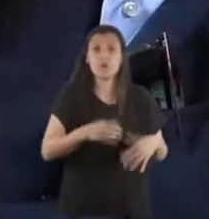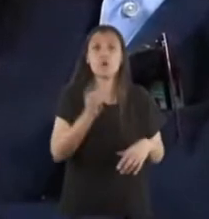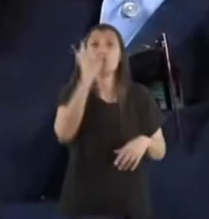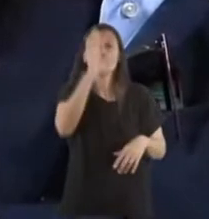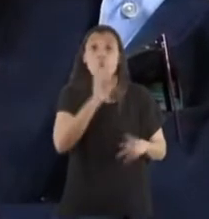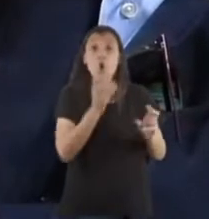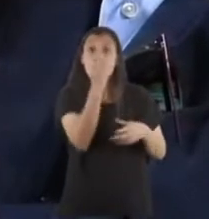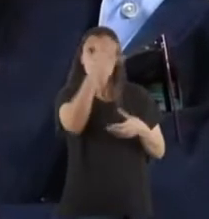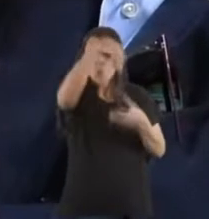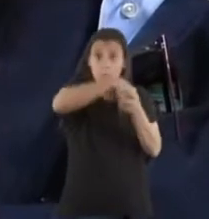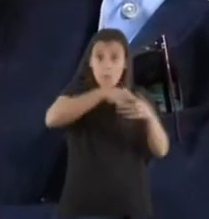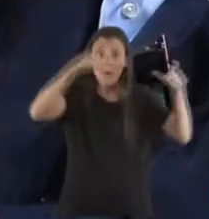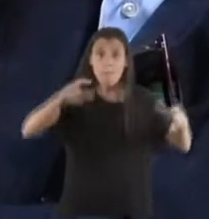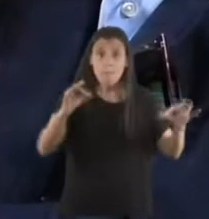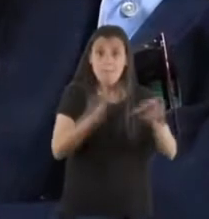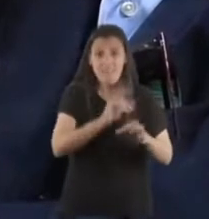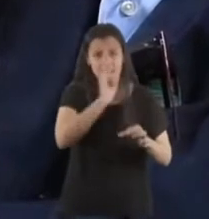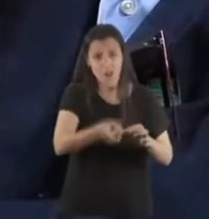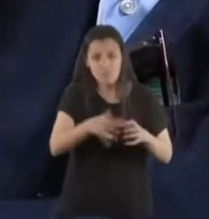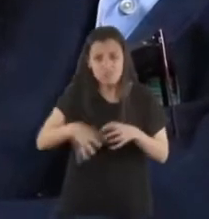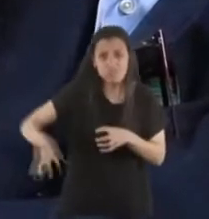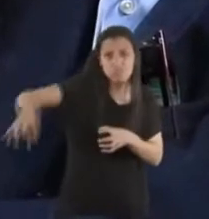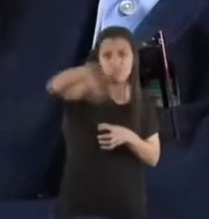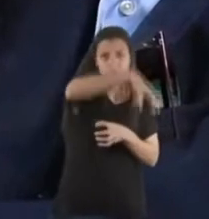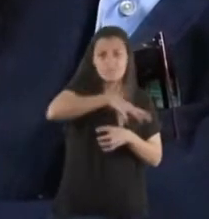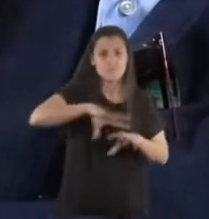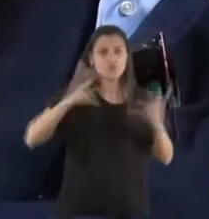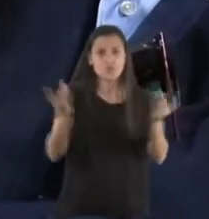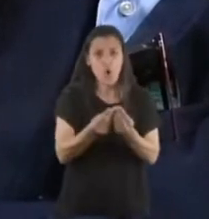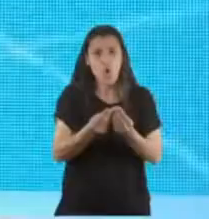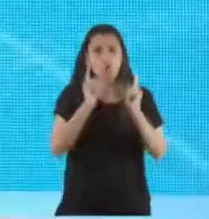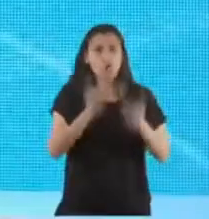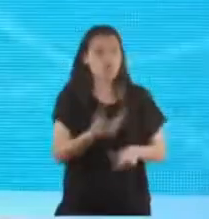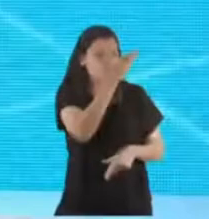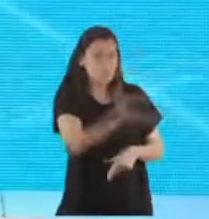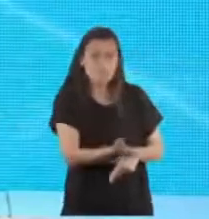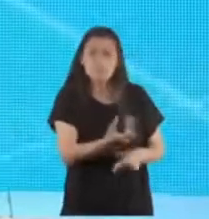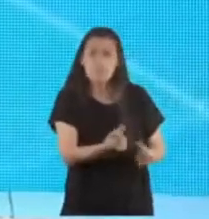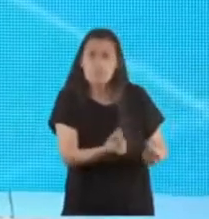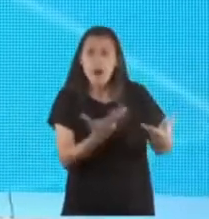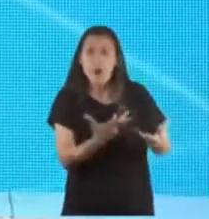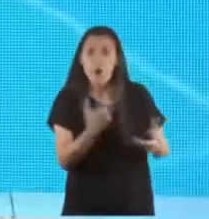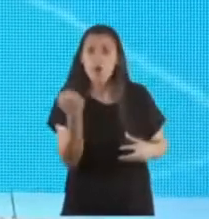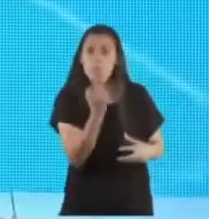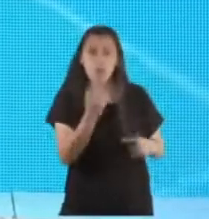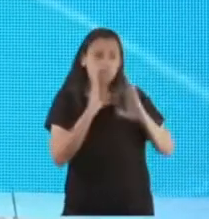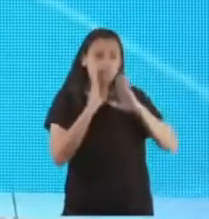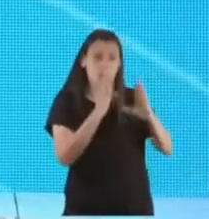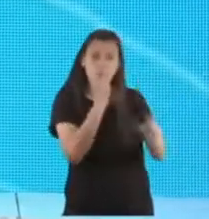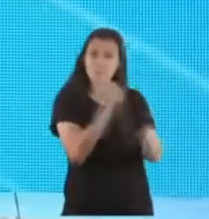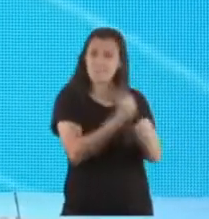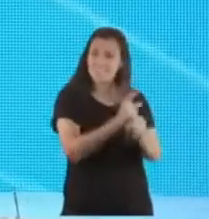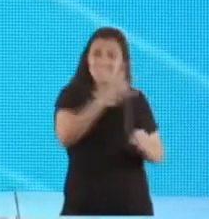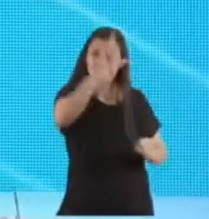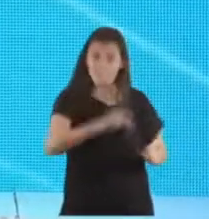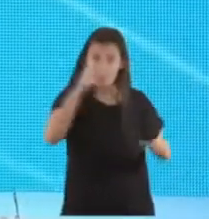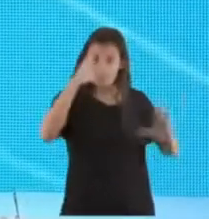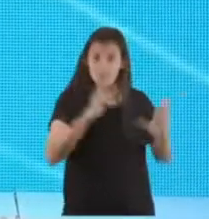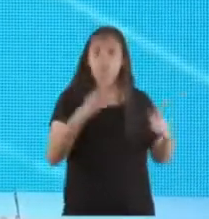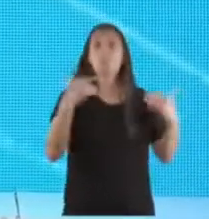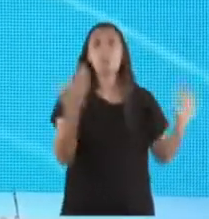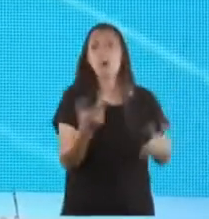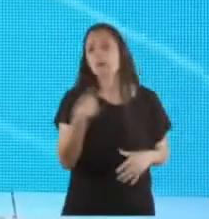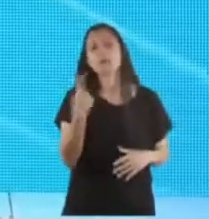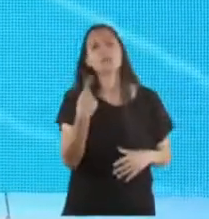Malvinas, sino de la región, y el valor y la importancia que le dan. Y por eso elegimos estar